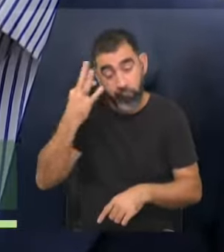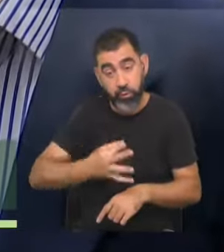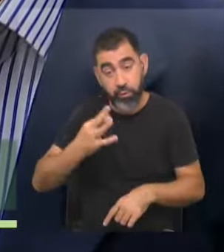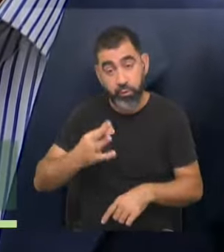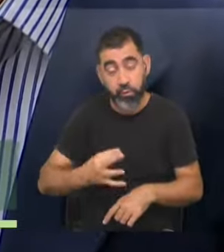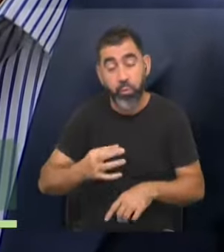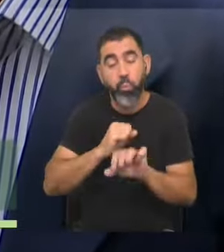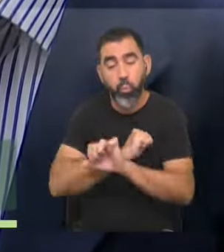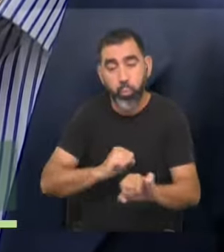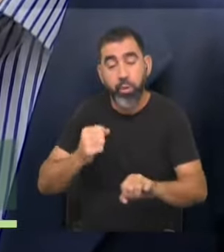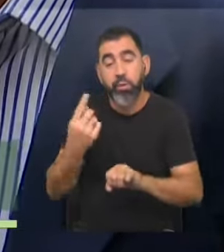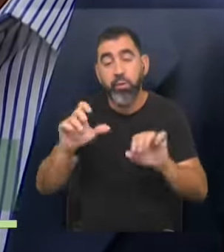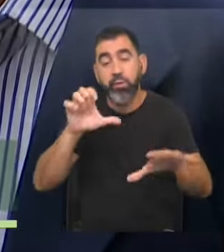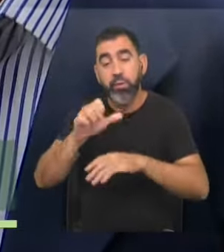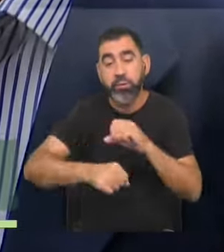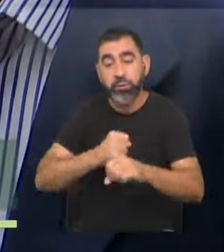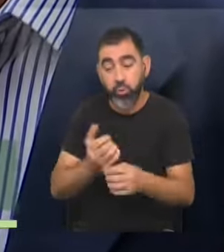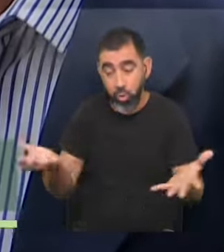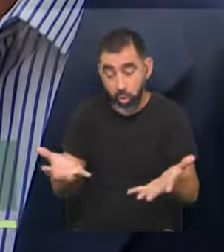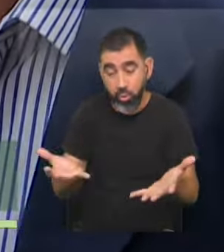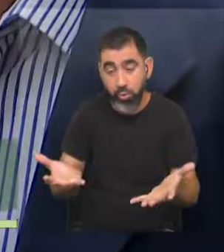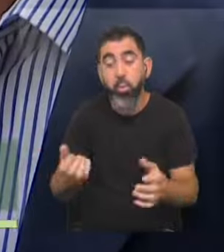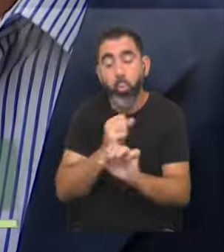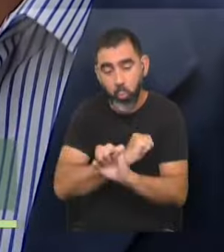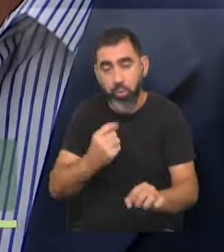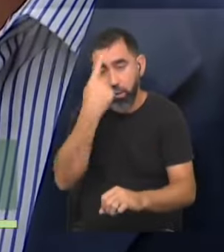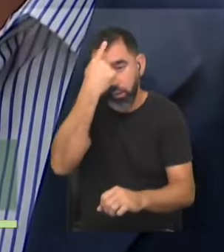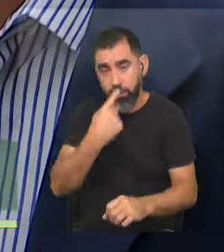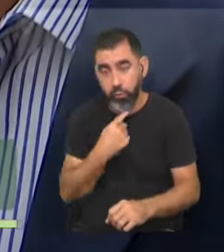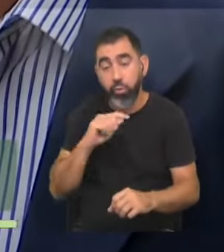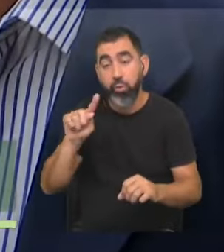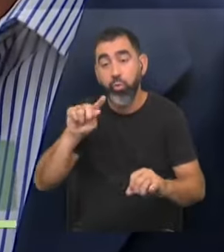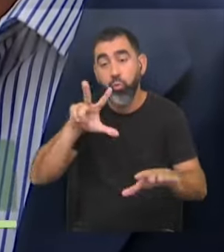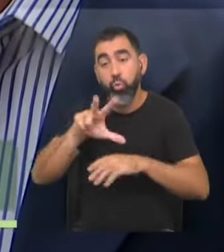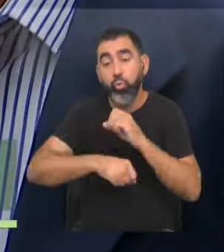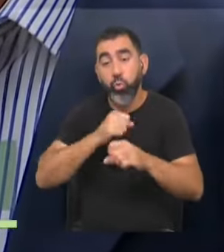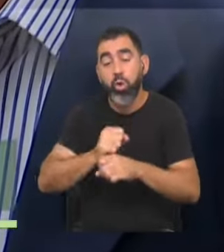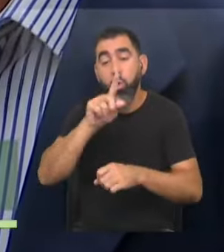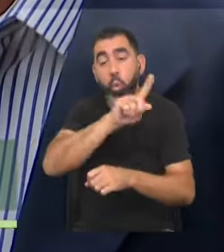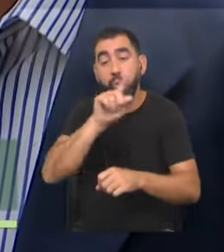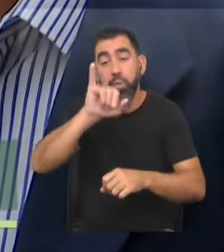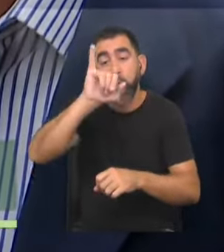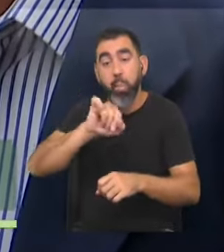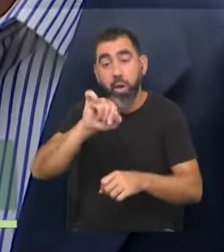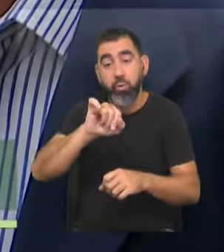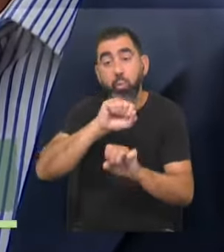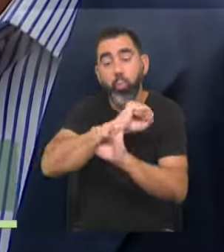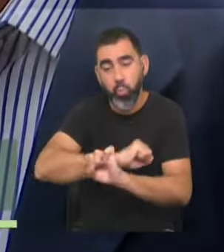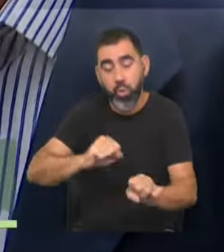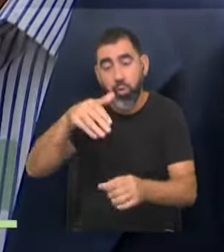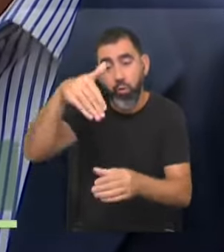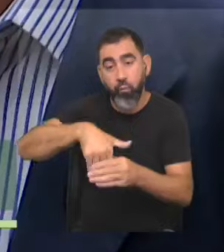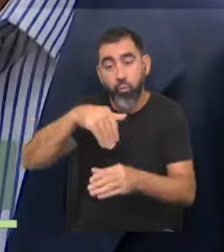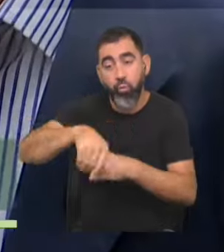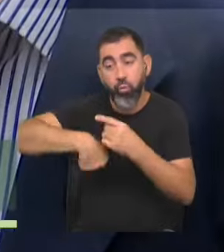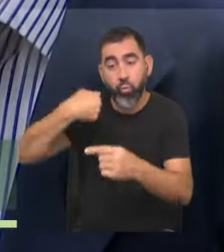digo pueden tener 16 años hoy y sin embargo al cumplir 18 años al 11 de mayo del 2025 van a poder votar en las